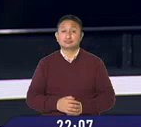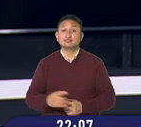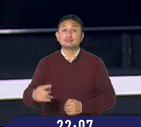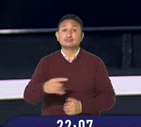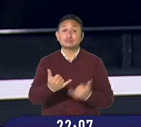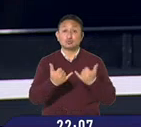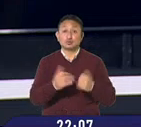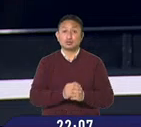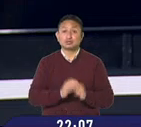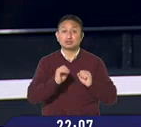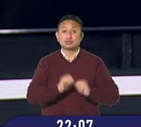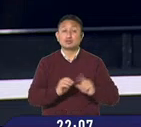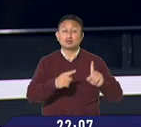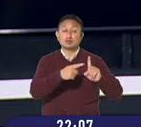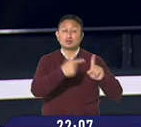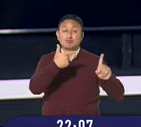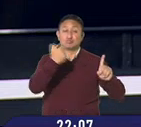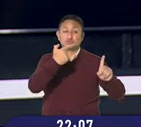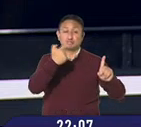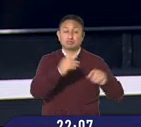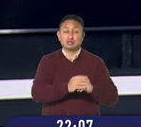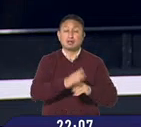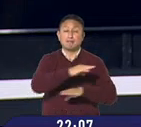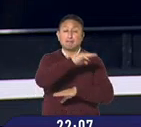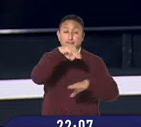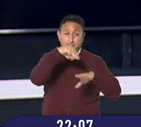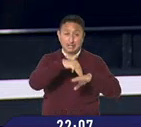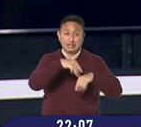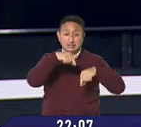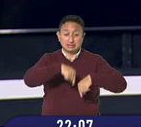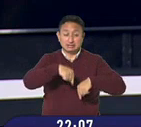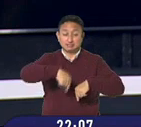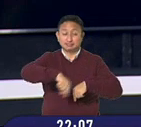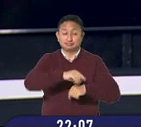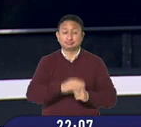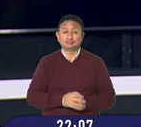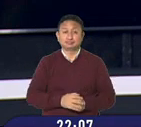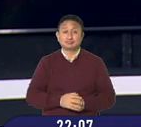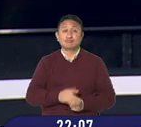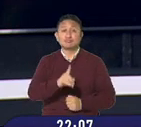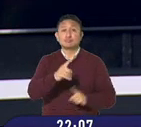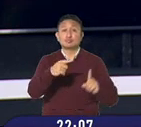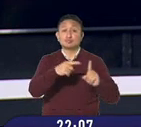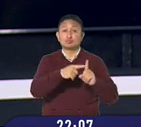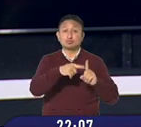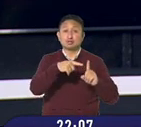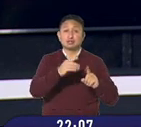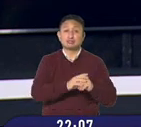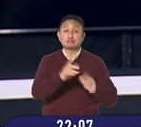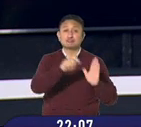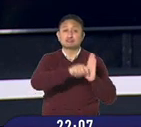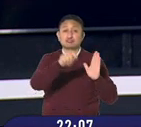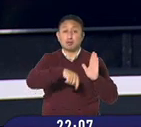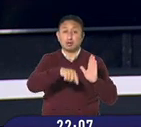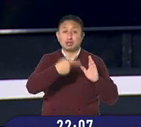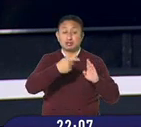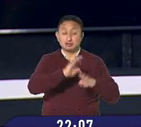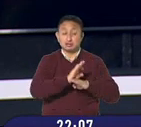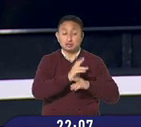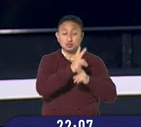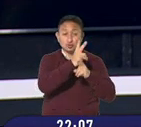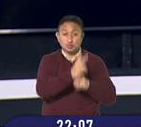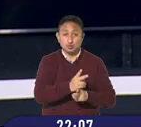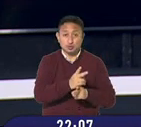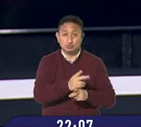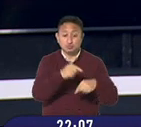ataque al estilo sicariato dejó un muerto y un herido en Manta, provincia de Manabí. Una de las víctimas es un abogado testigo protegido